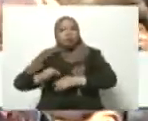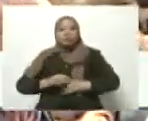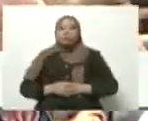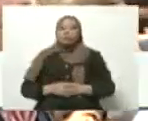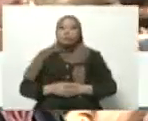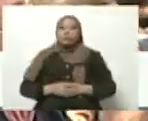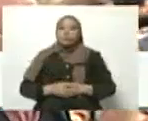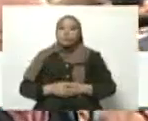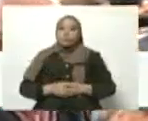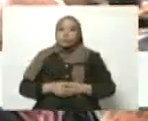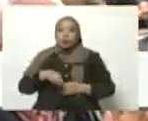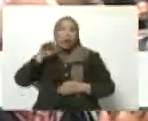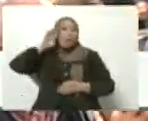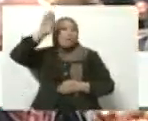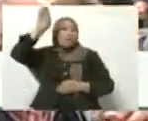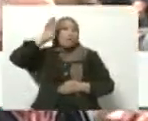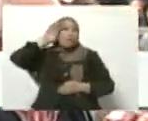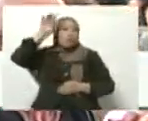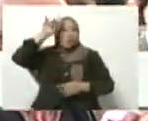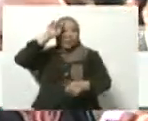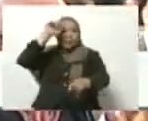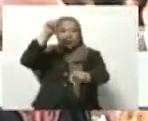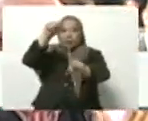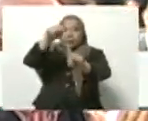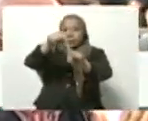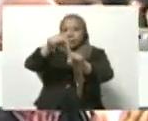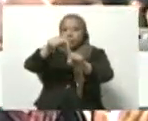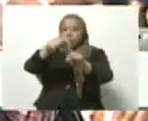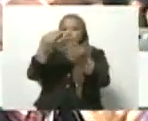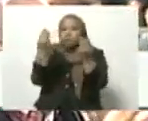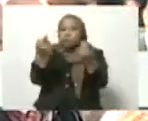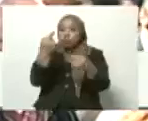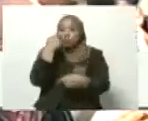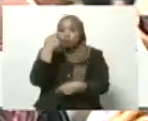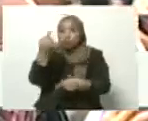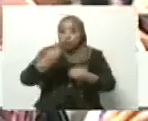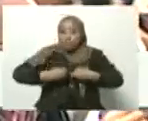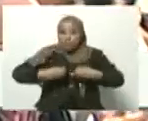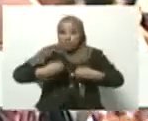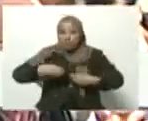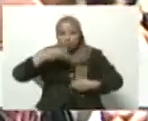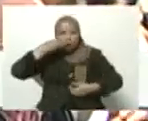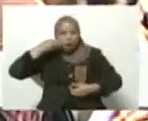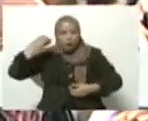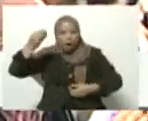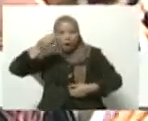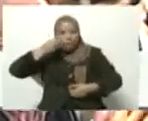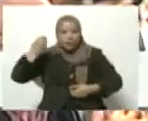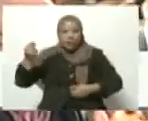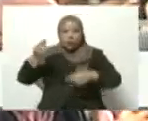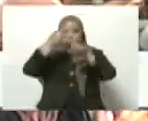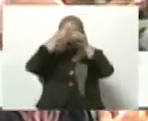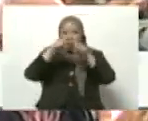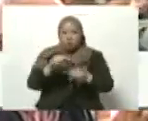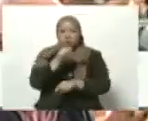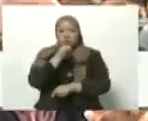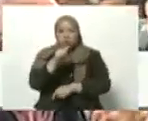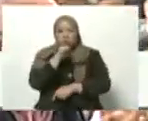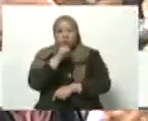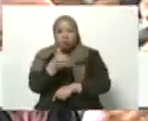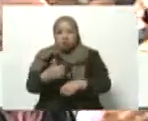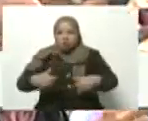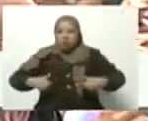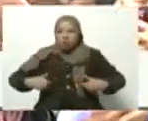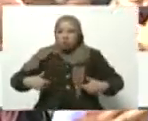¿Cuál es el pronóstico? Que usted estando allá, manejando tal vez más información que nosotros, de manera mucho de fuente mucho